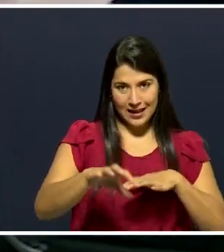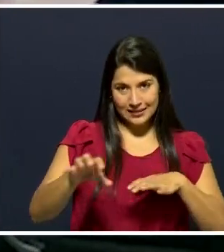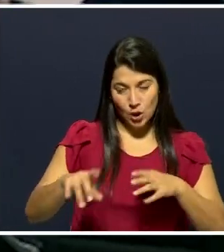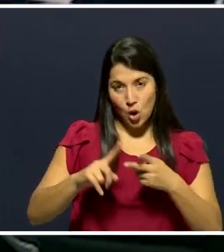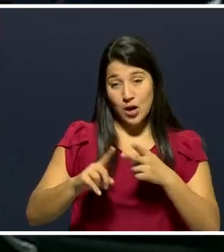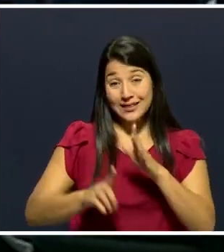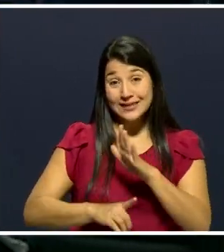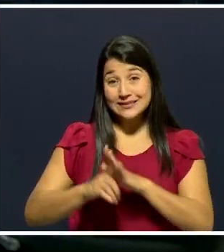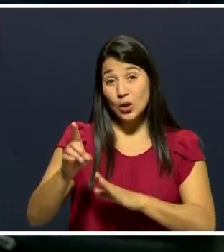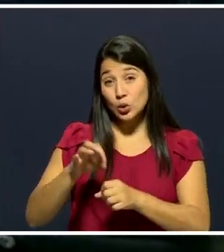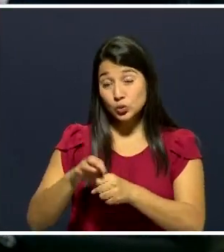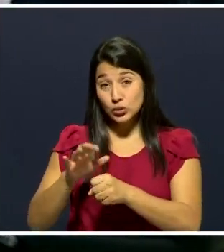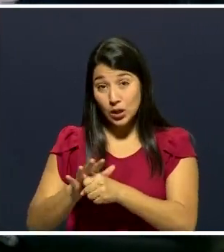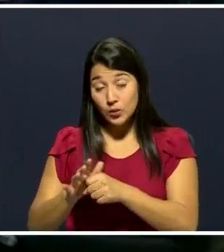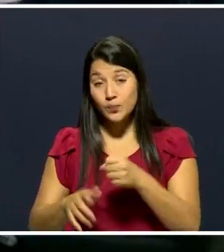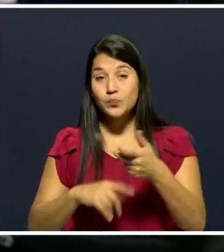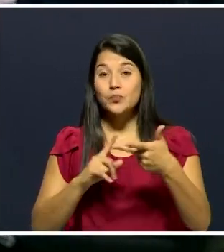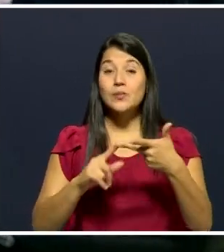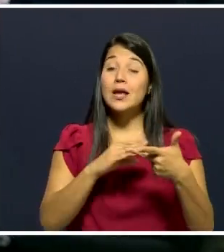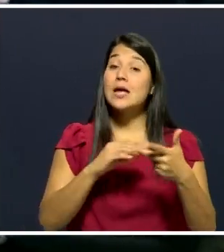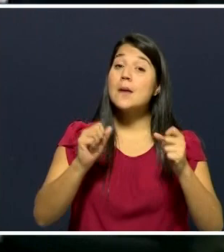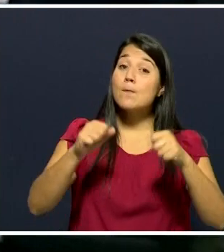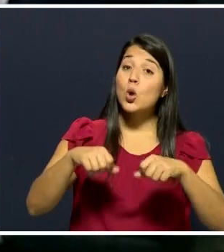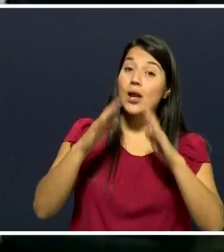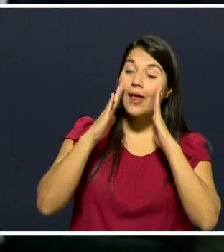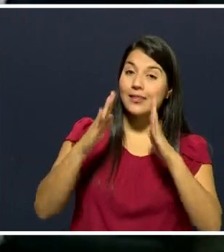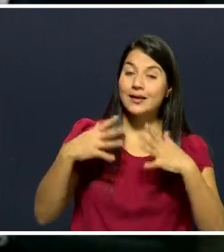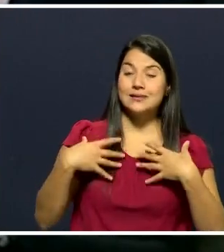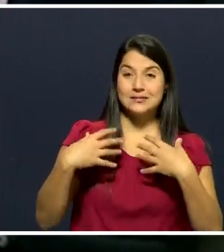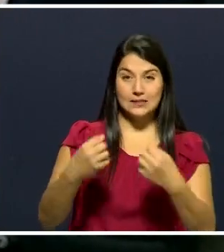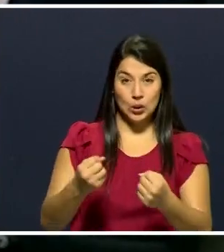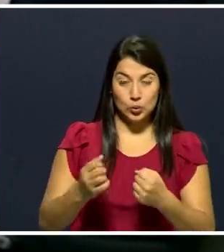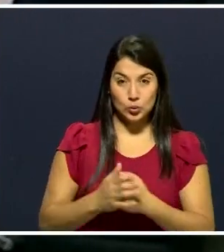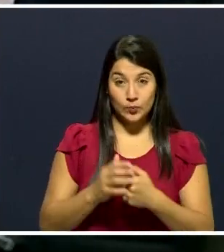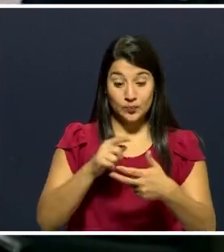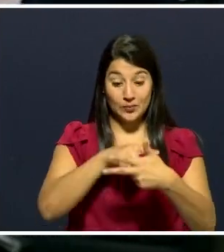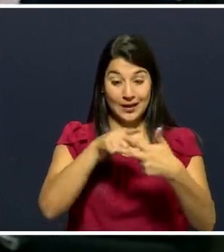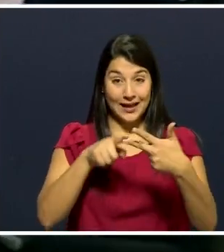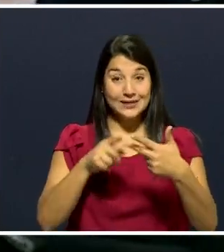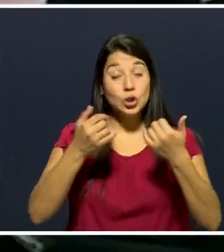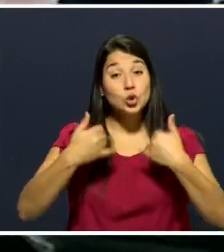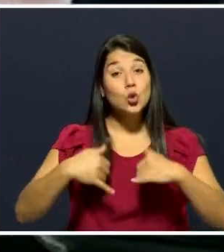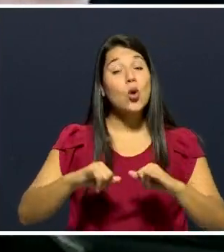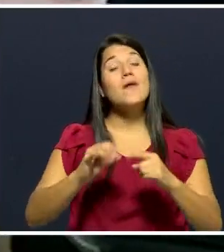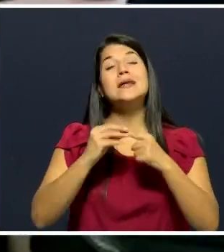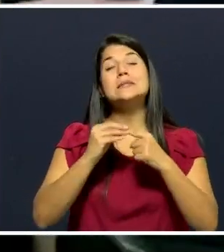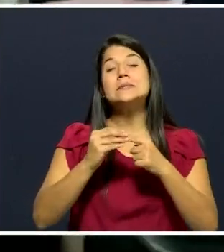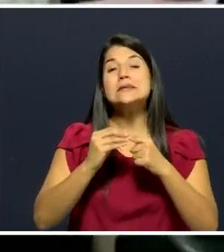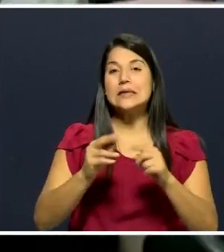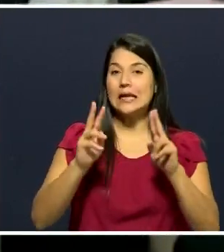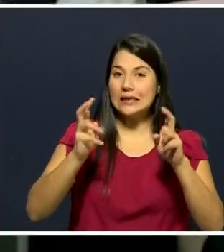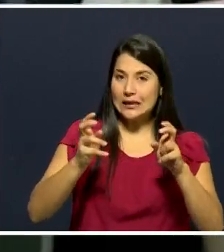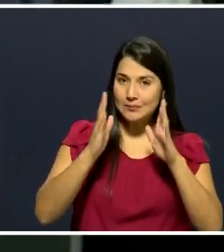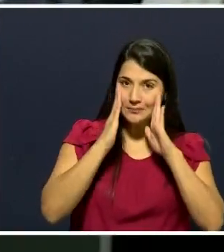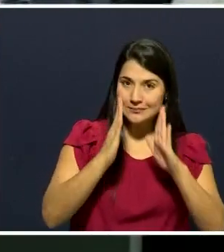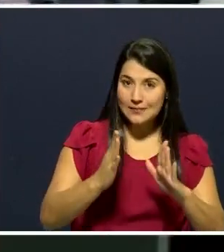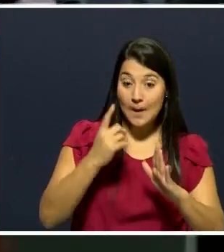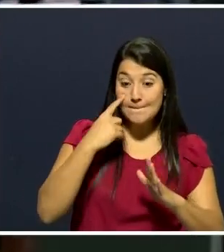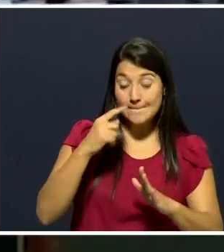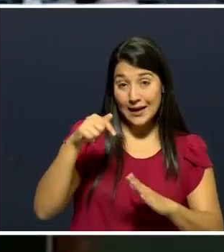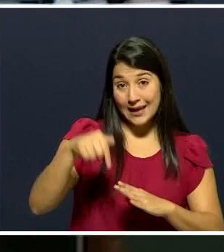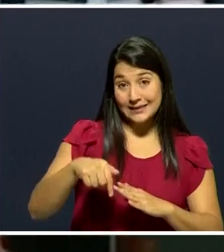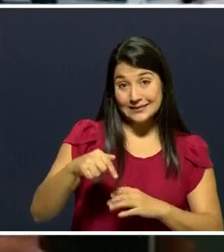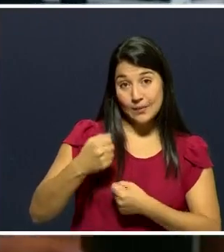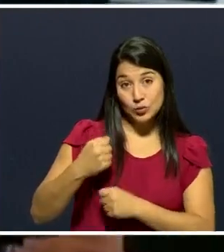desarrollo agropecuario y la atención de la salud. Estos siguen siendo las prioridades para este